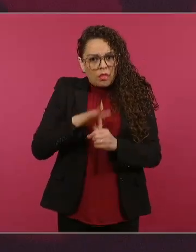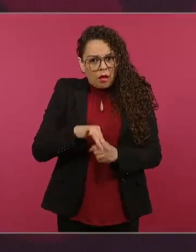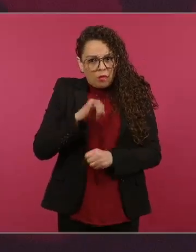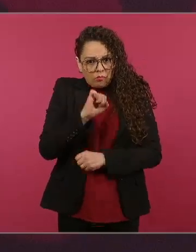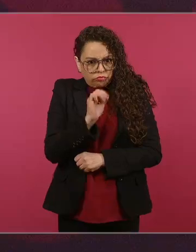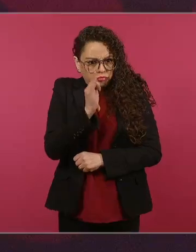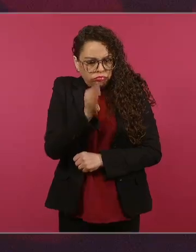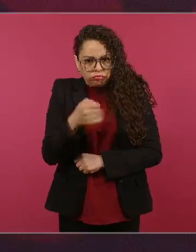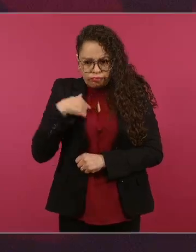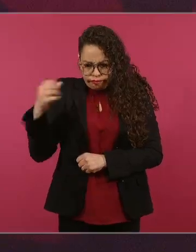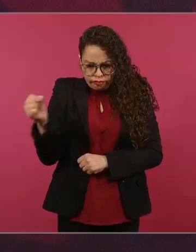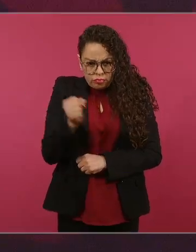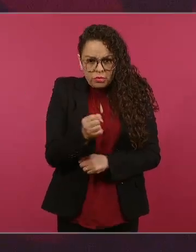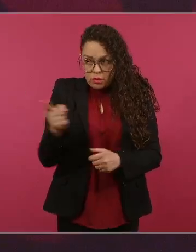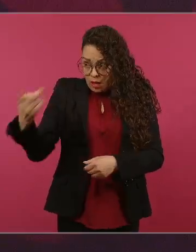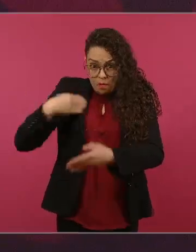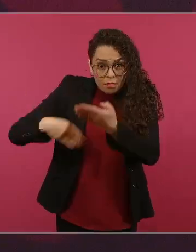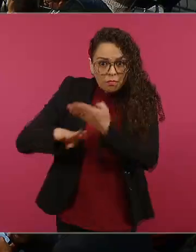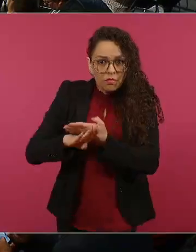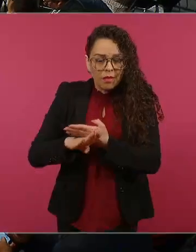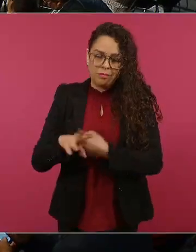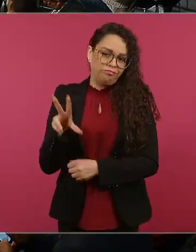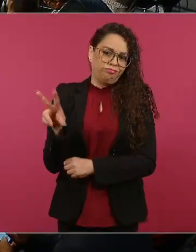Un día vamos a hacer aquí el ejercicio